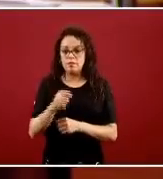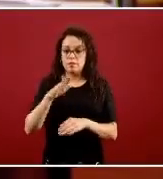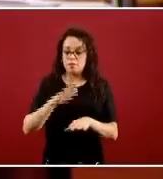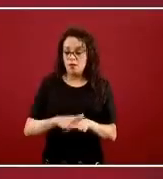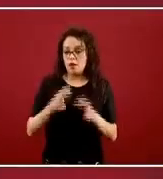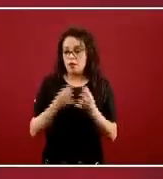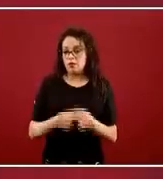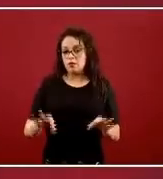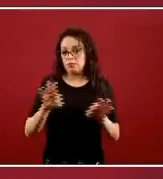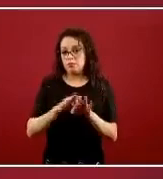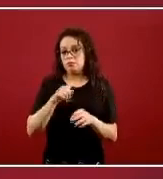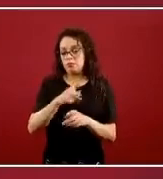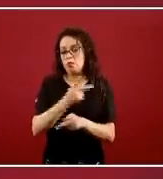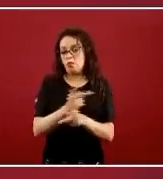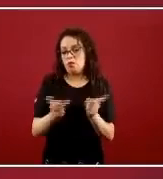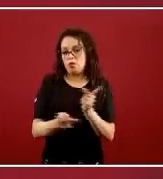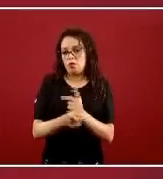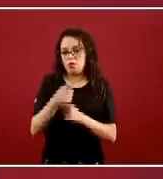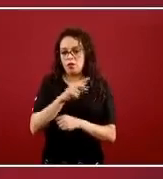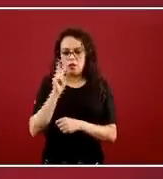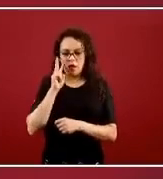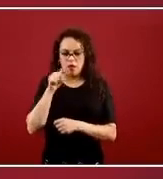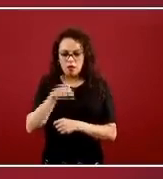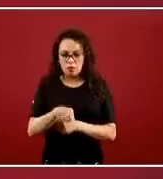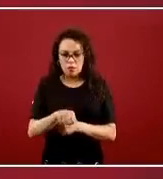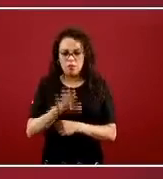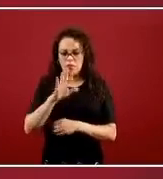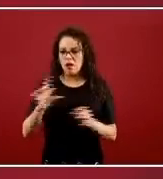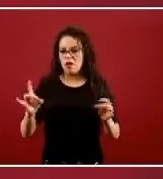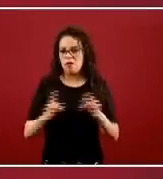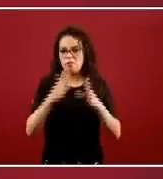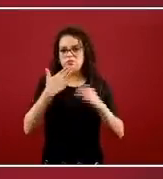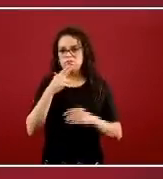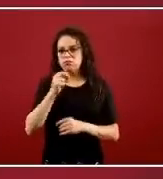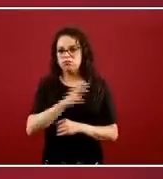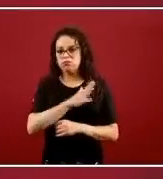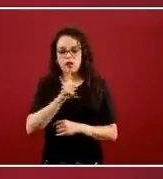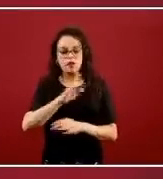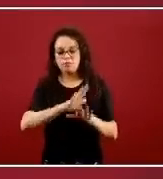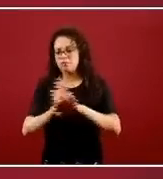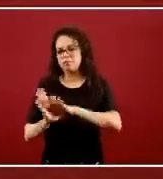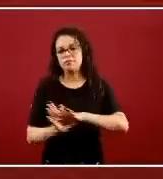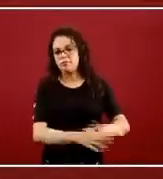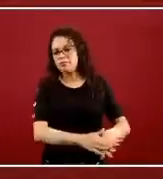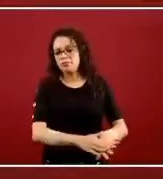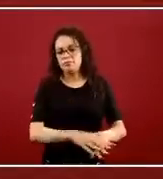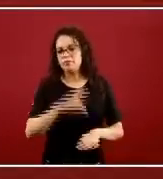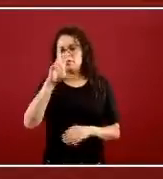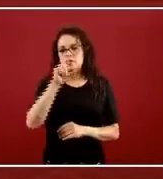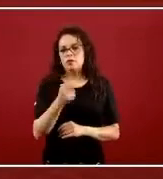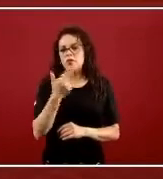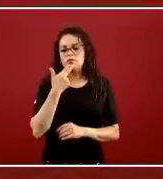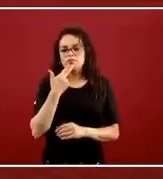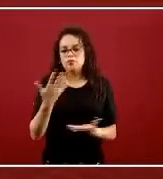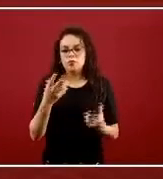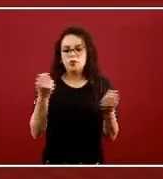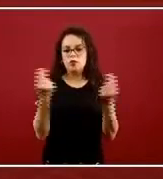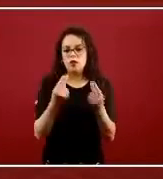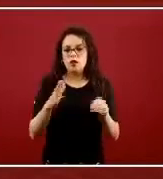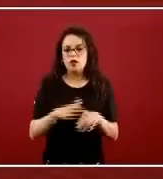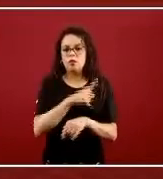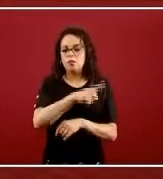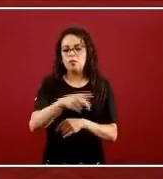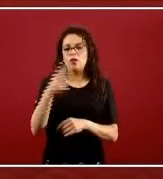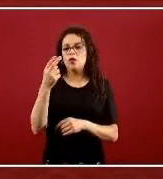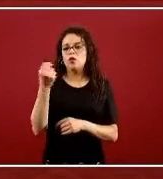han encontrado como candidatos han sido descartados, ni siquiera se han considerado porque no cumplen con las especificaciones